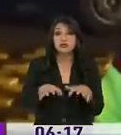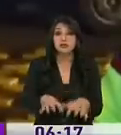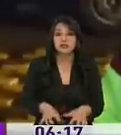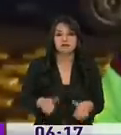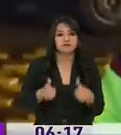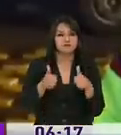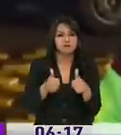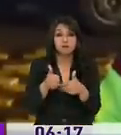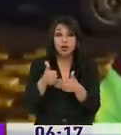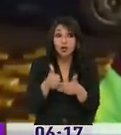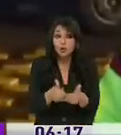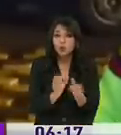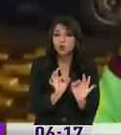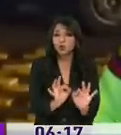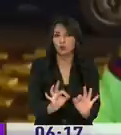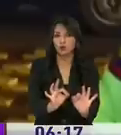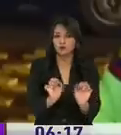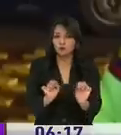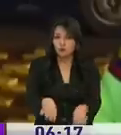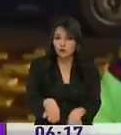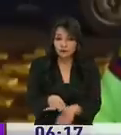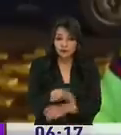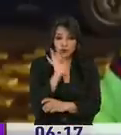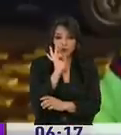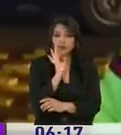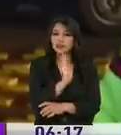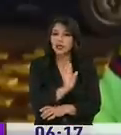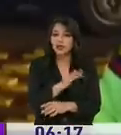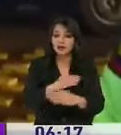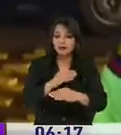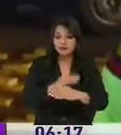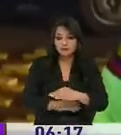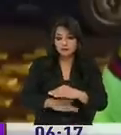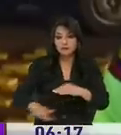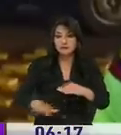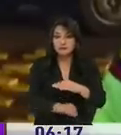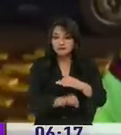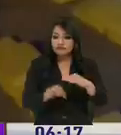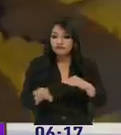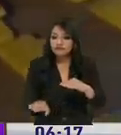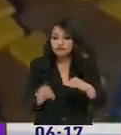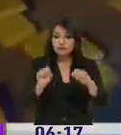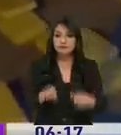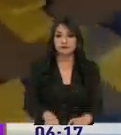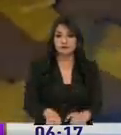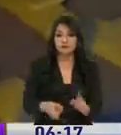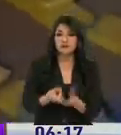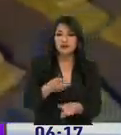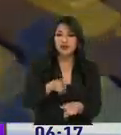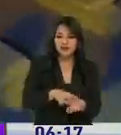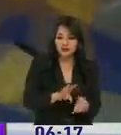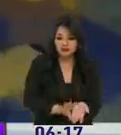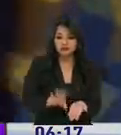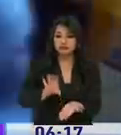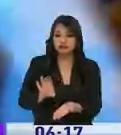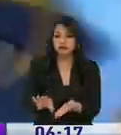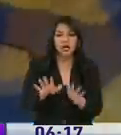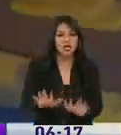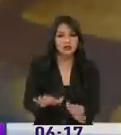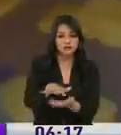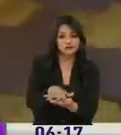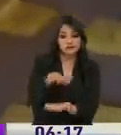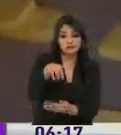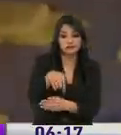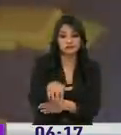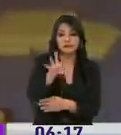ayudó bastante y pudimos localizar lo que es en la parte posterior de la cabina estas sustancias. Este es el primer cargamento con tal cantidad en lo que va del